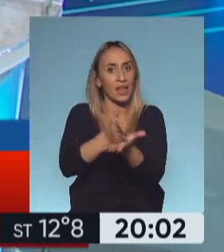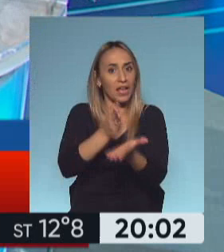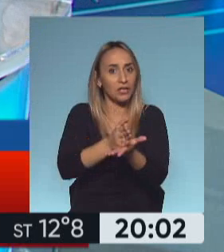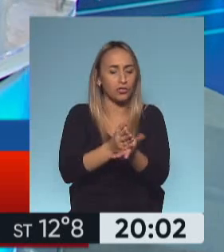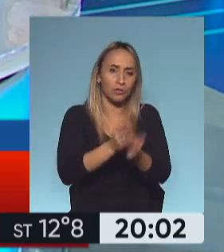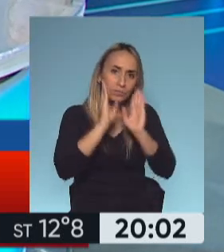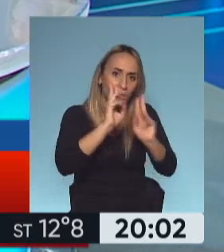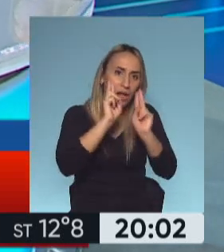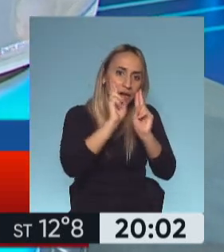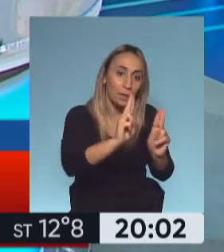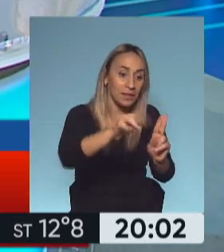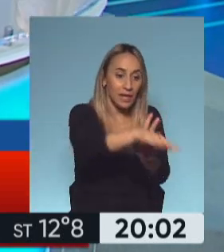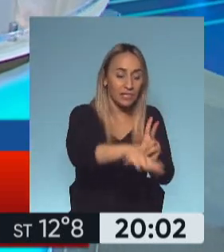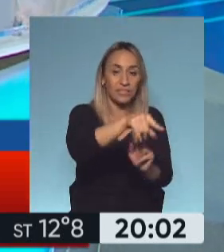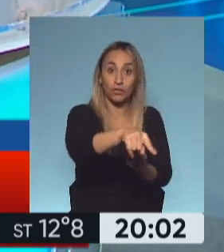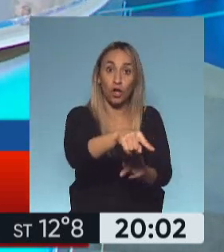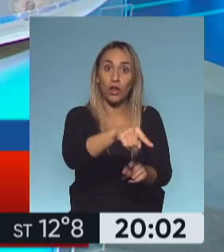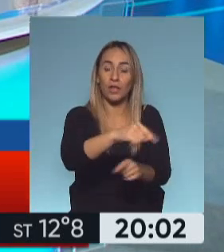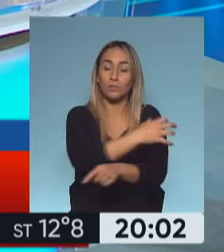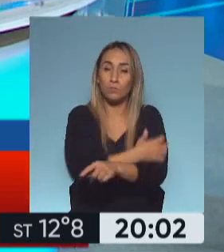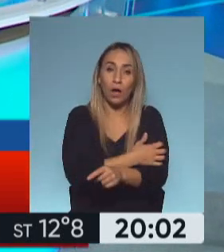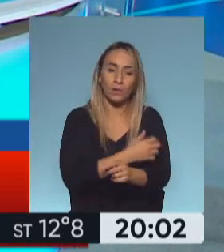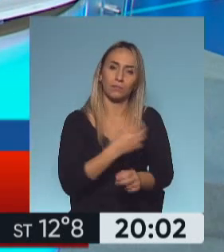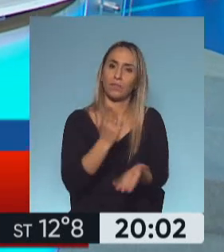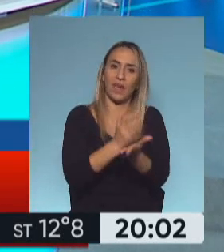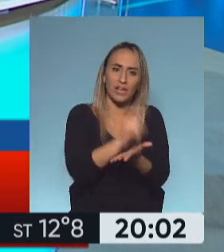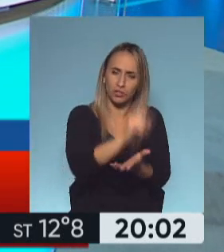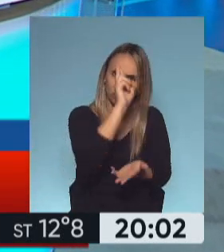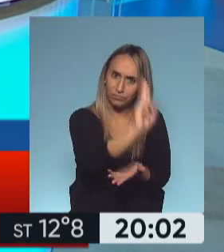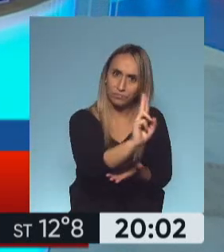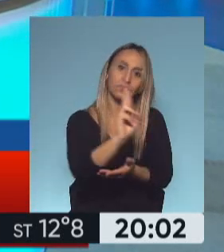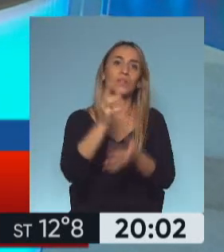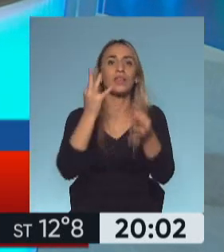más vulnerables, y todo eso lo vamos haciendo, obviamente, con un frente bien unido, que este año,